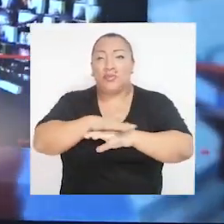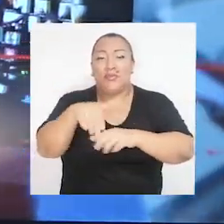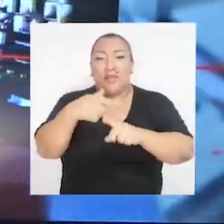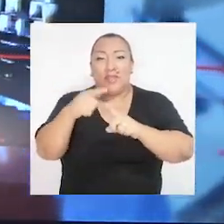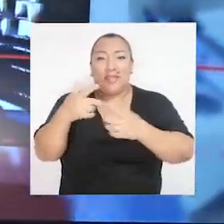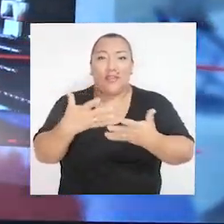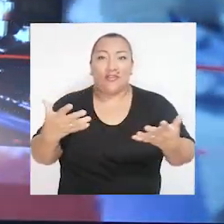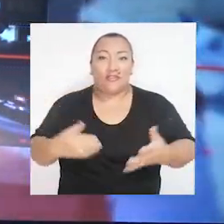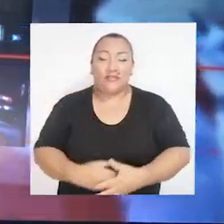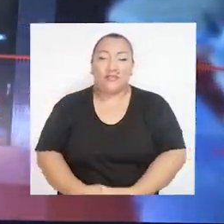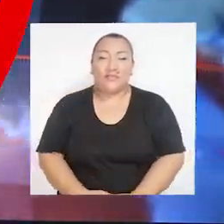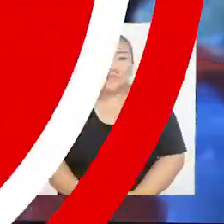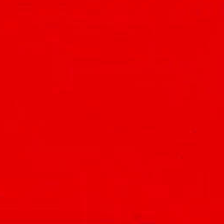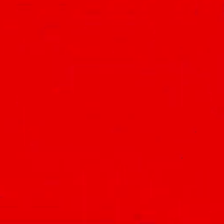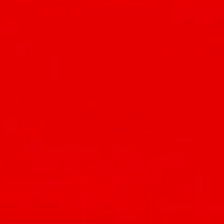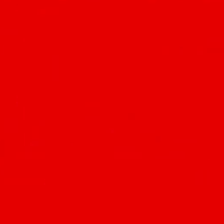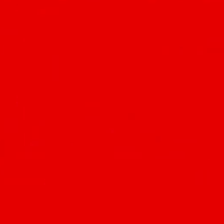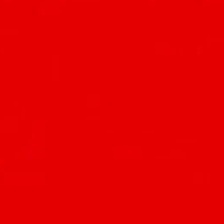desastres. Adelante, por favor.